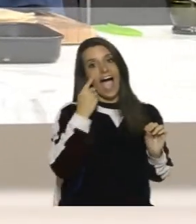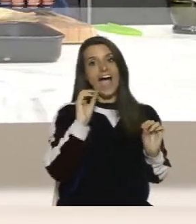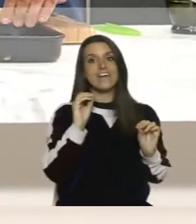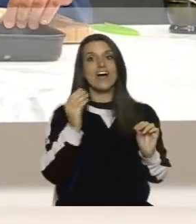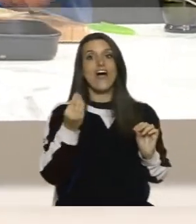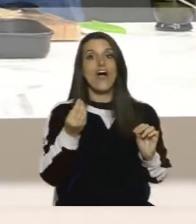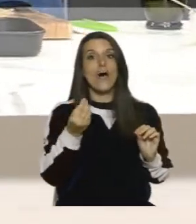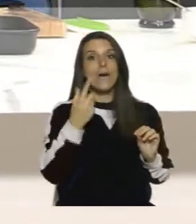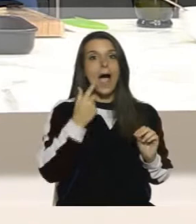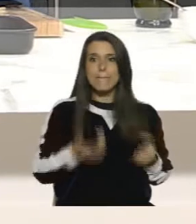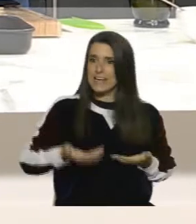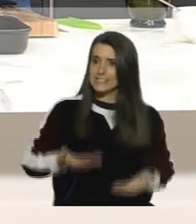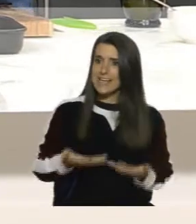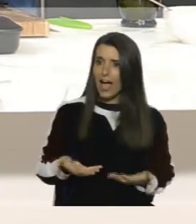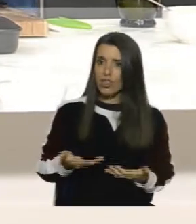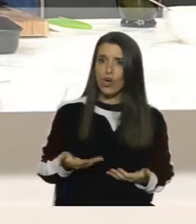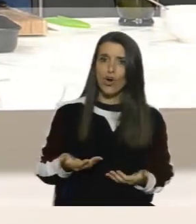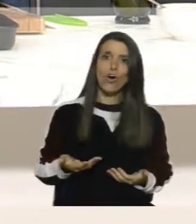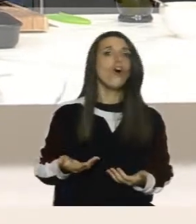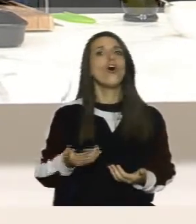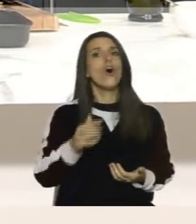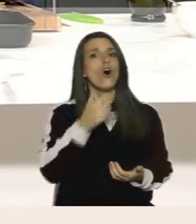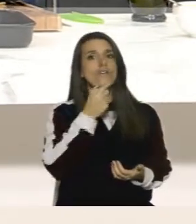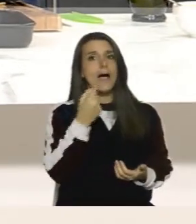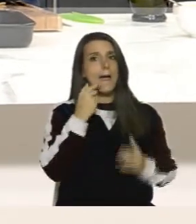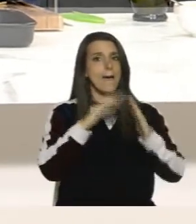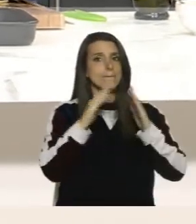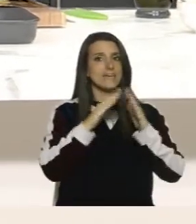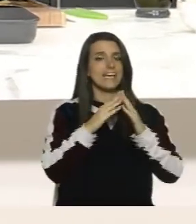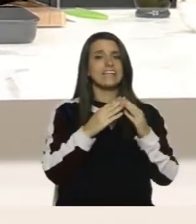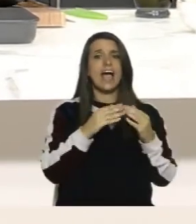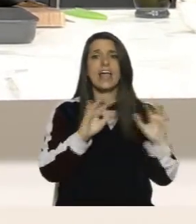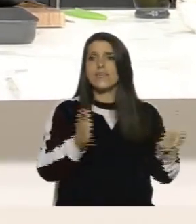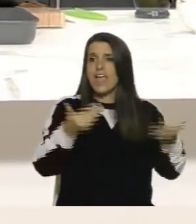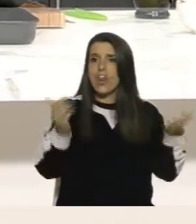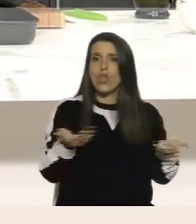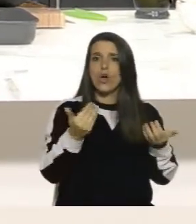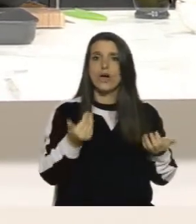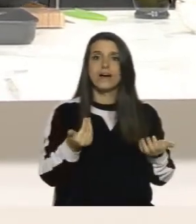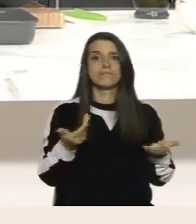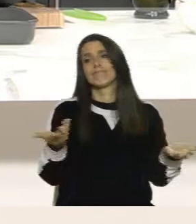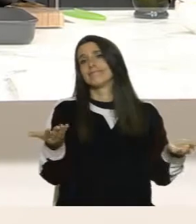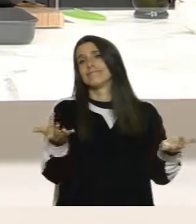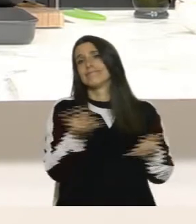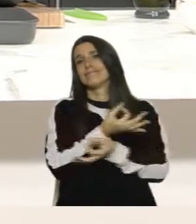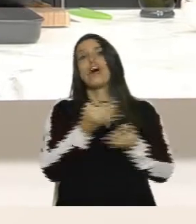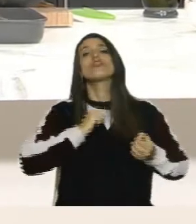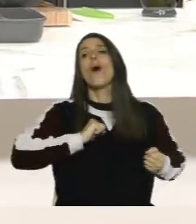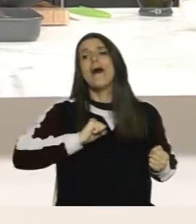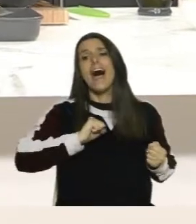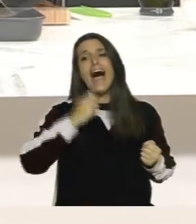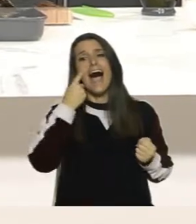armado. Es pesado esta cuestión. Gracias. Es pesado. Los de casa no son tan pesados. No, claro. ¡Pero